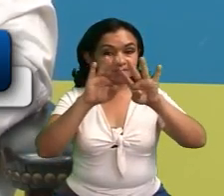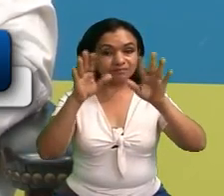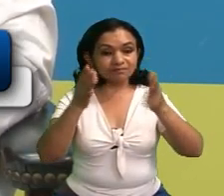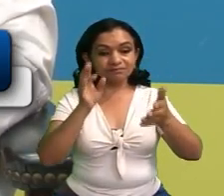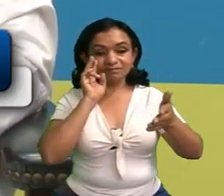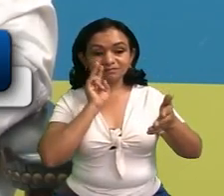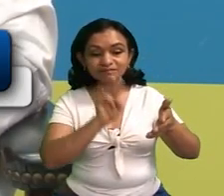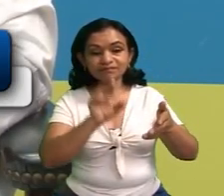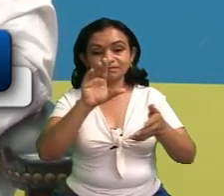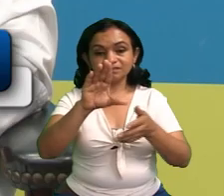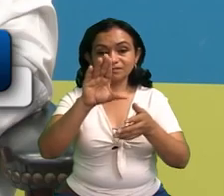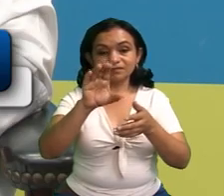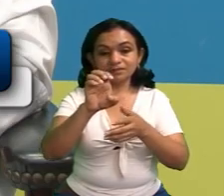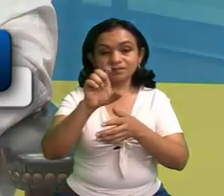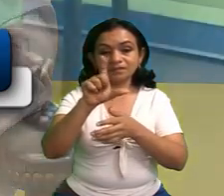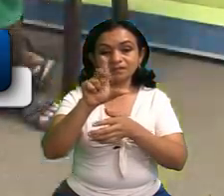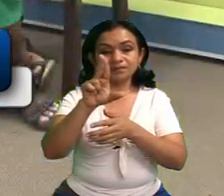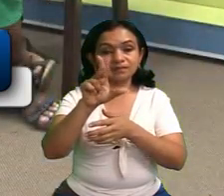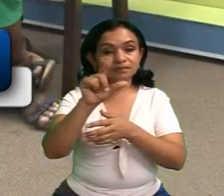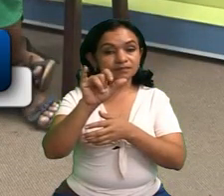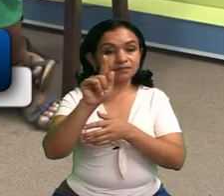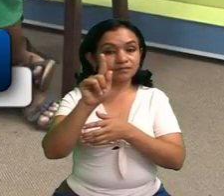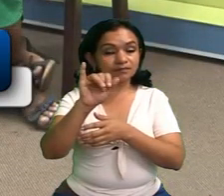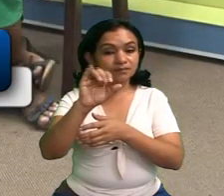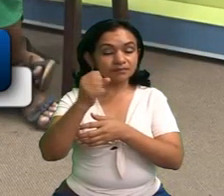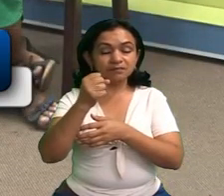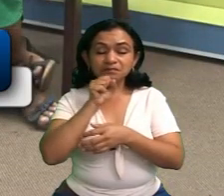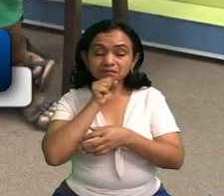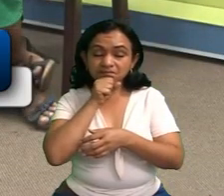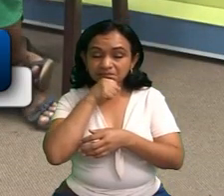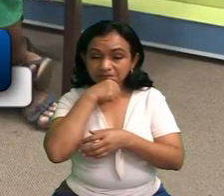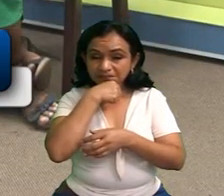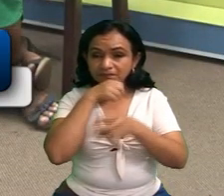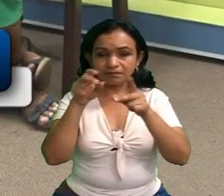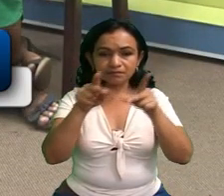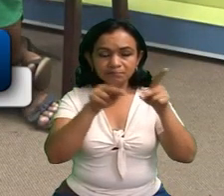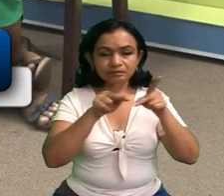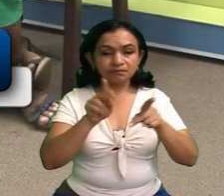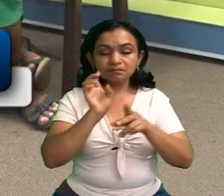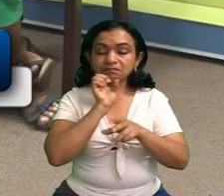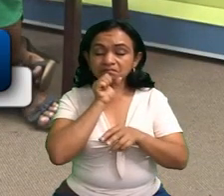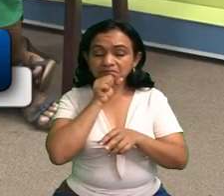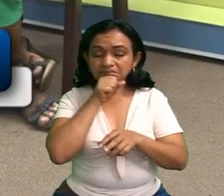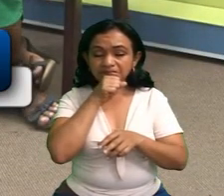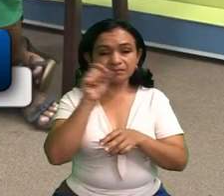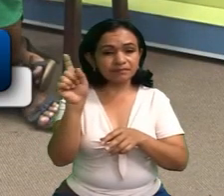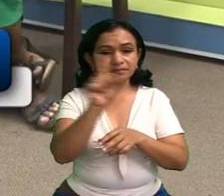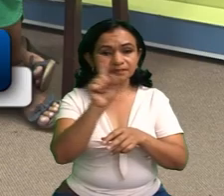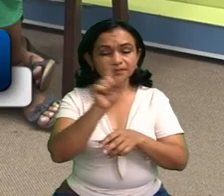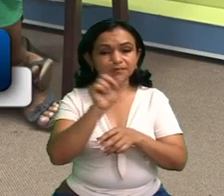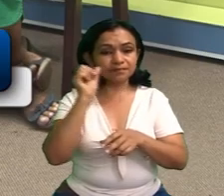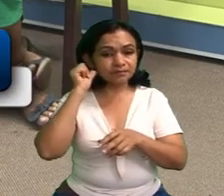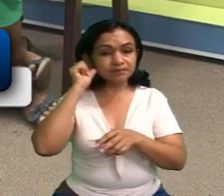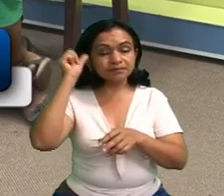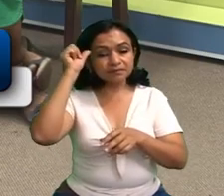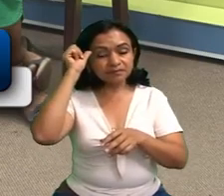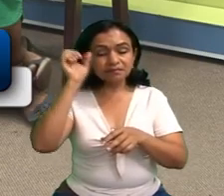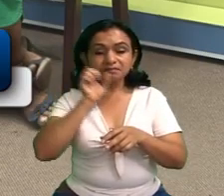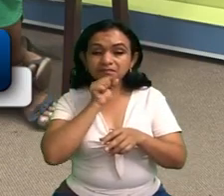las personas que van a tener celulitis. ¿En el caso de las personas adultas mayores, es menos? No, ya no, porque ya, ¿qué pasa con el adulto